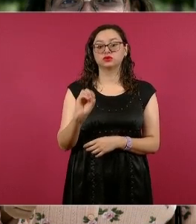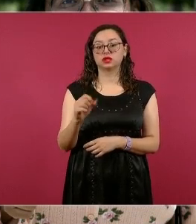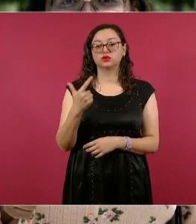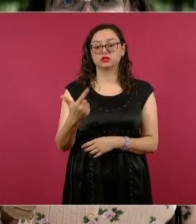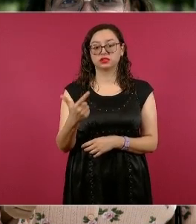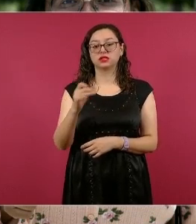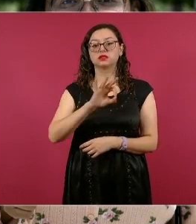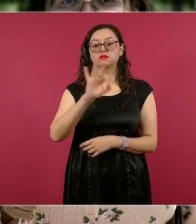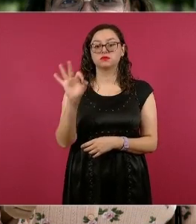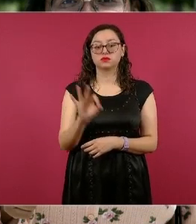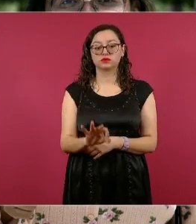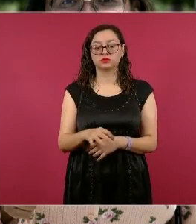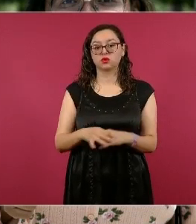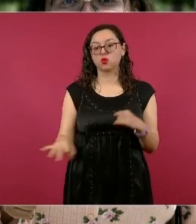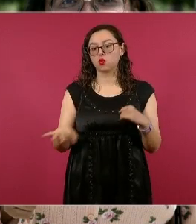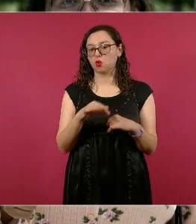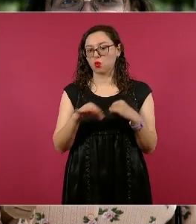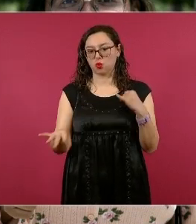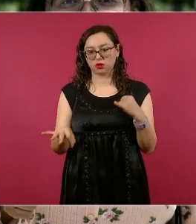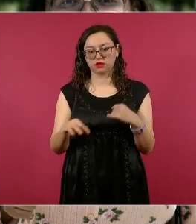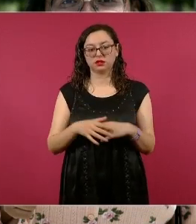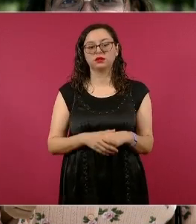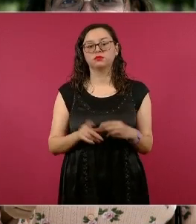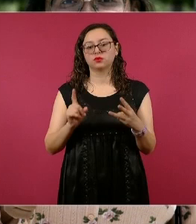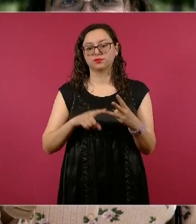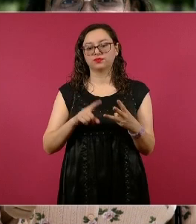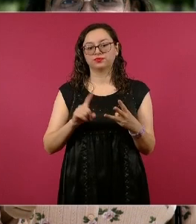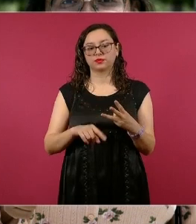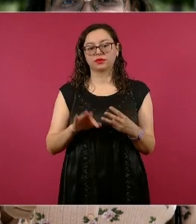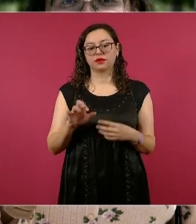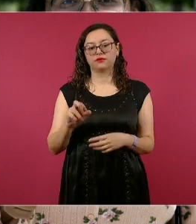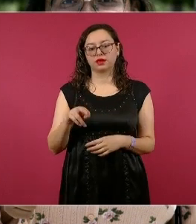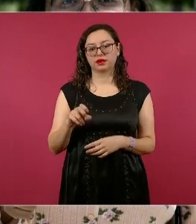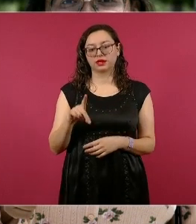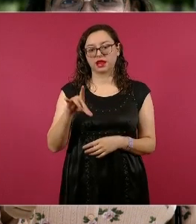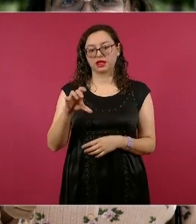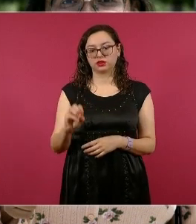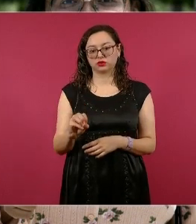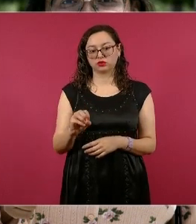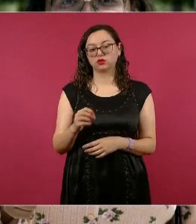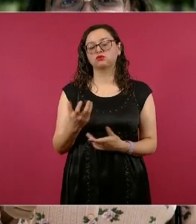33.07% y finalmente Fernando Morales de Movimiento Ciudadano por